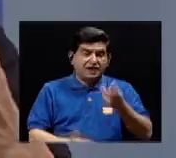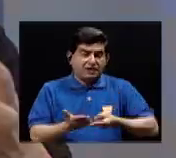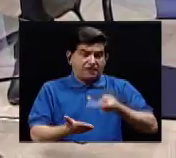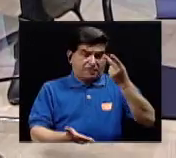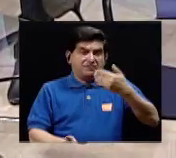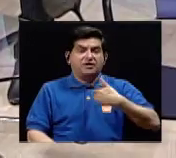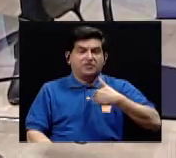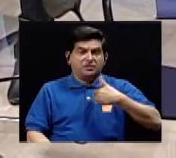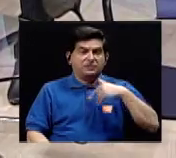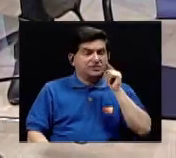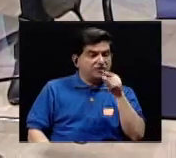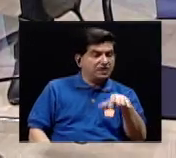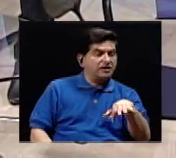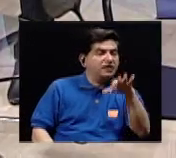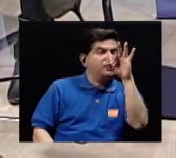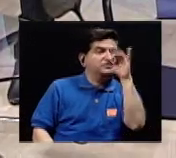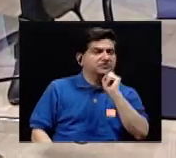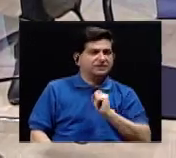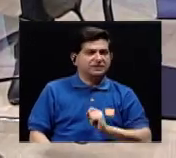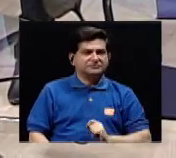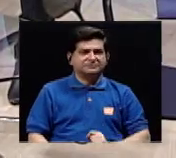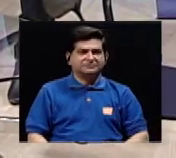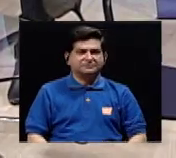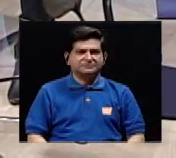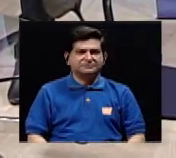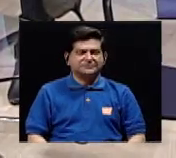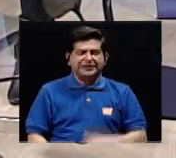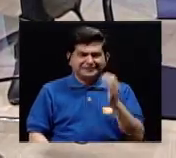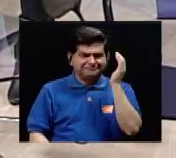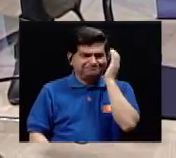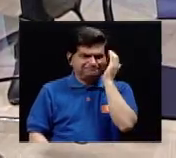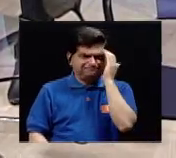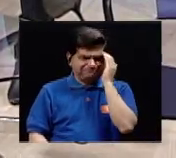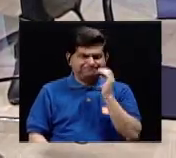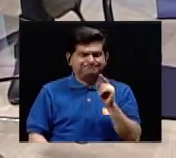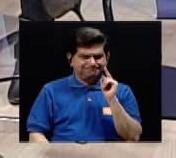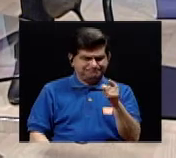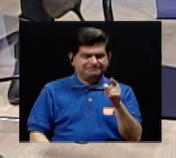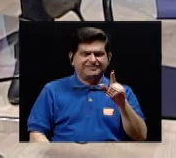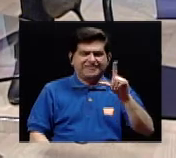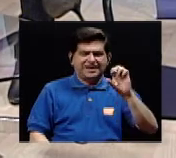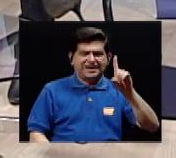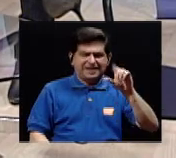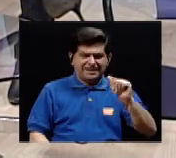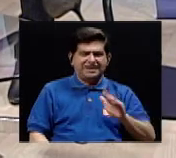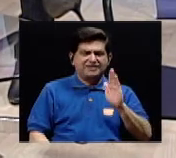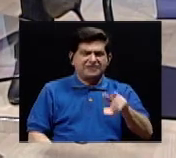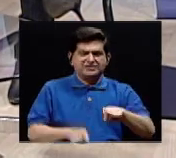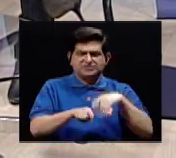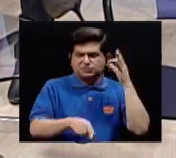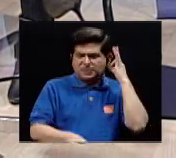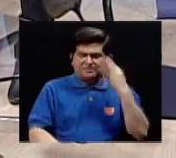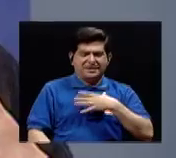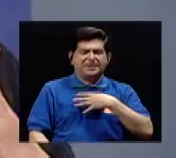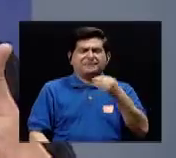la riqueza que puedes encontrar. Entonces, sabíamos de Leda, sabíamos de sus hermanas blancas, pero